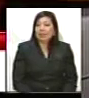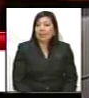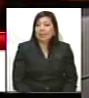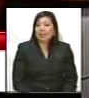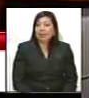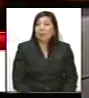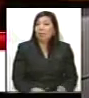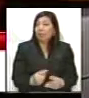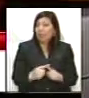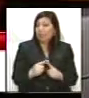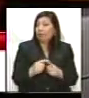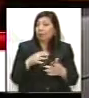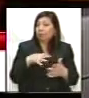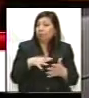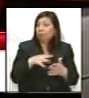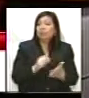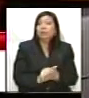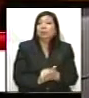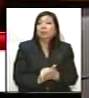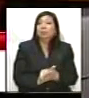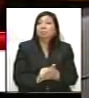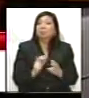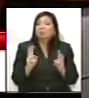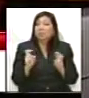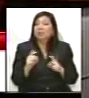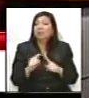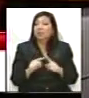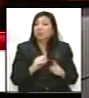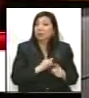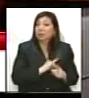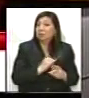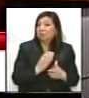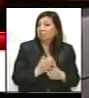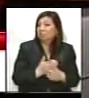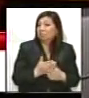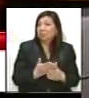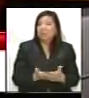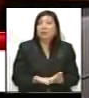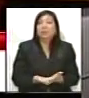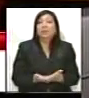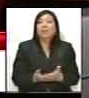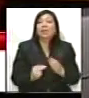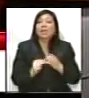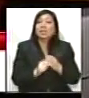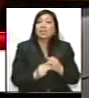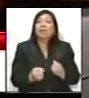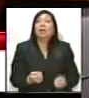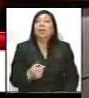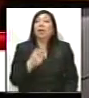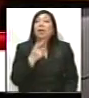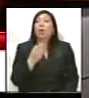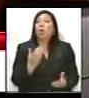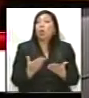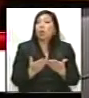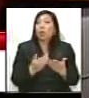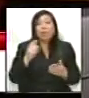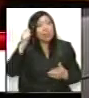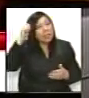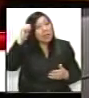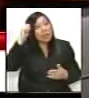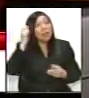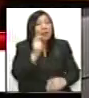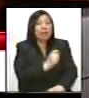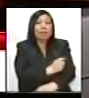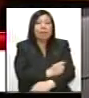lo diverso de estudios realizados por distintas instituciones entre ellas la autoridad nacional del agua colegio de ingenieros de